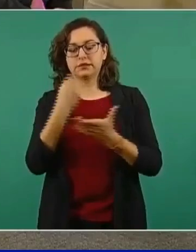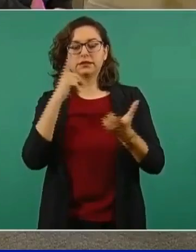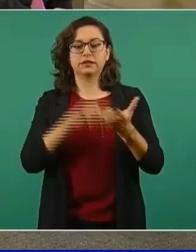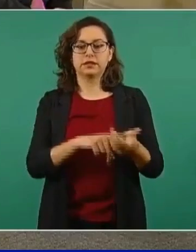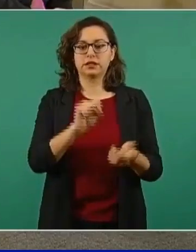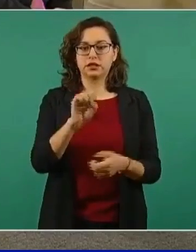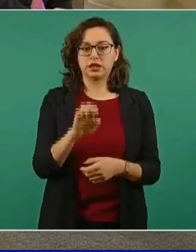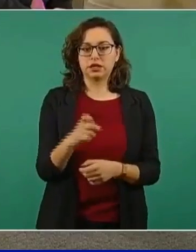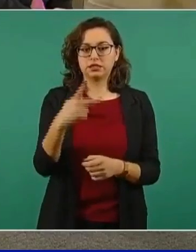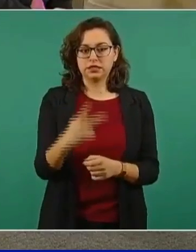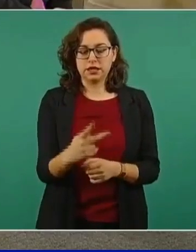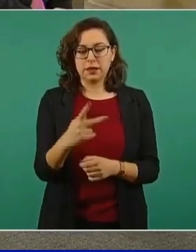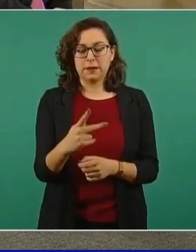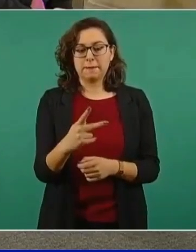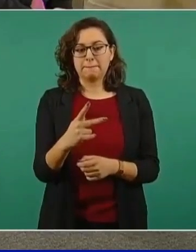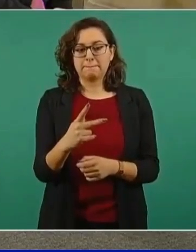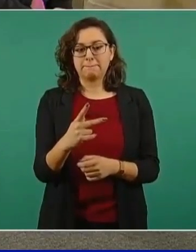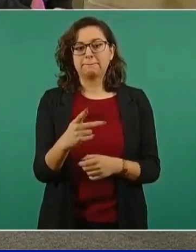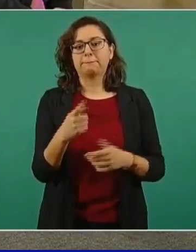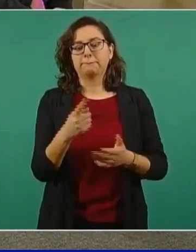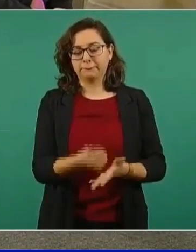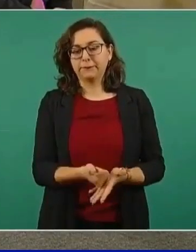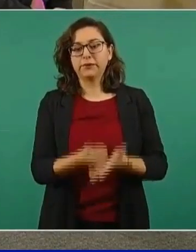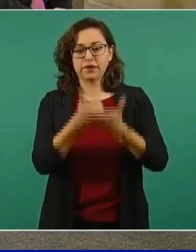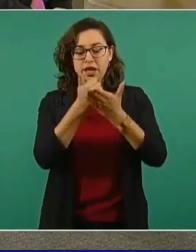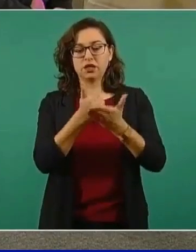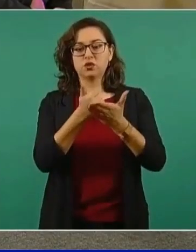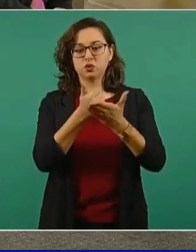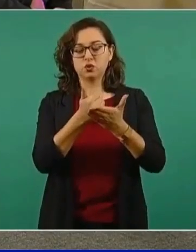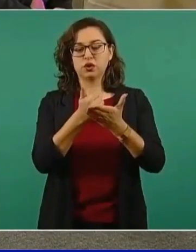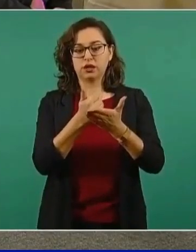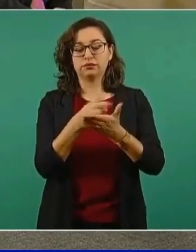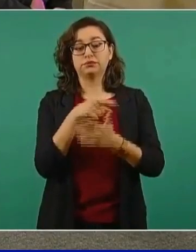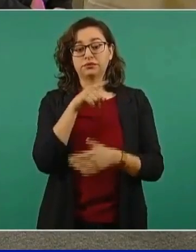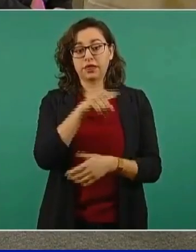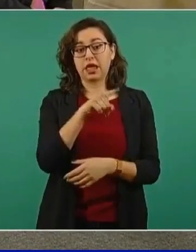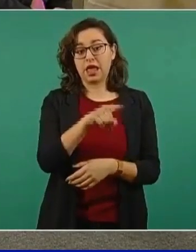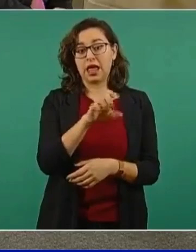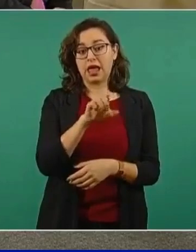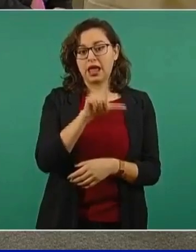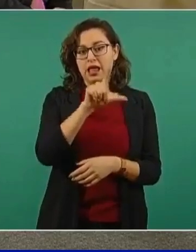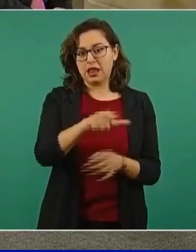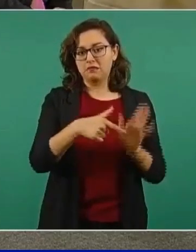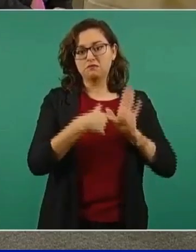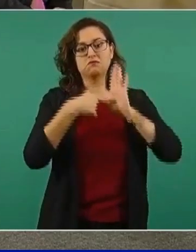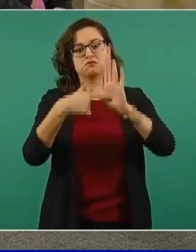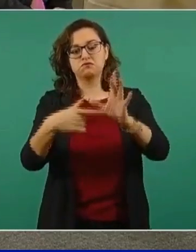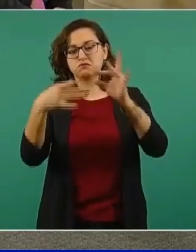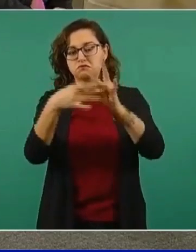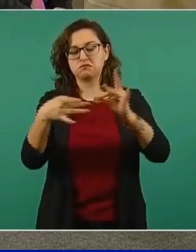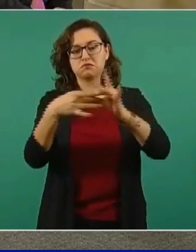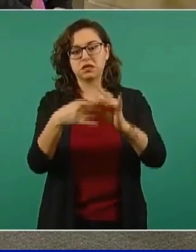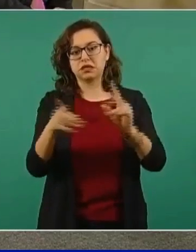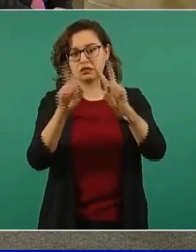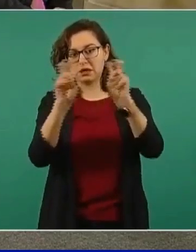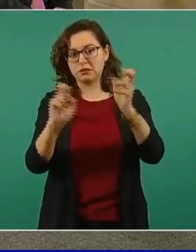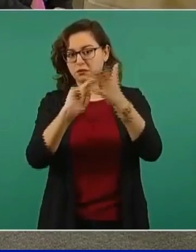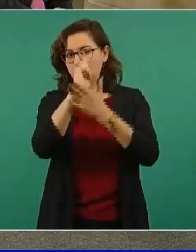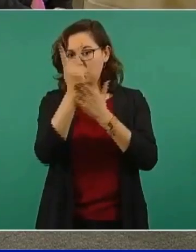Pública, que está ayudando. Él va a hacer la exposición sobre el